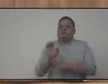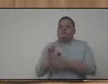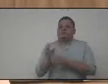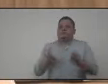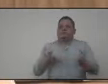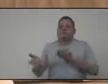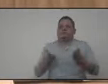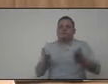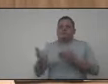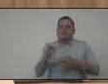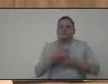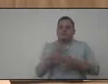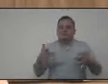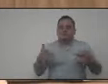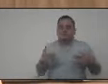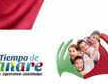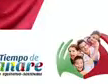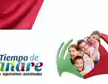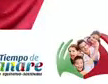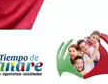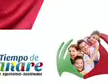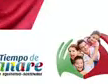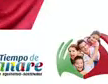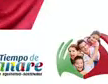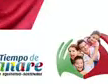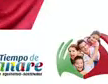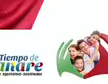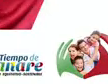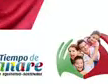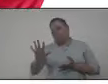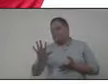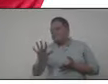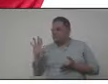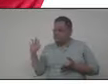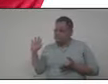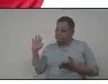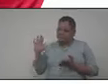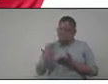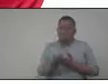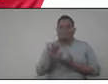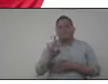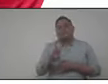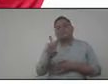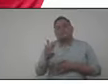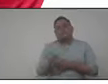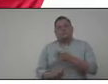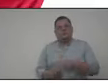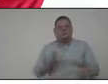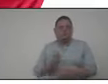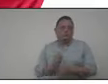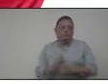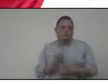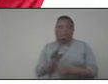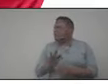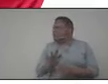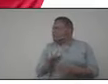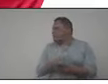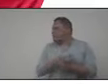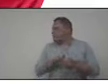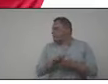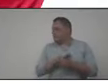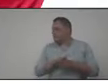salud en el 95. Llevamos 28 años, ha sido determinante en la situación de salud